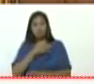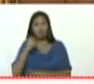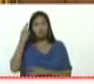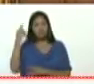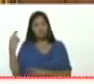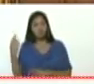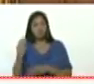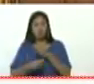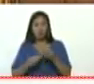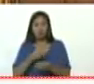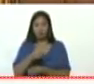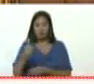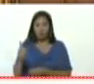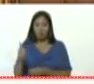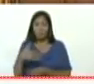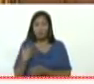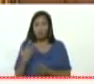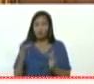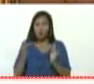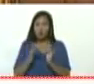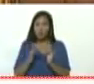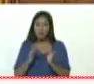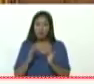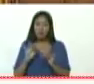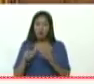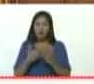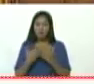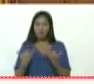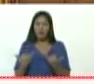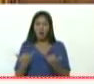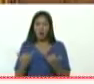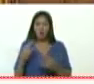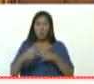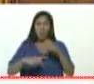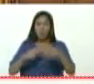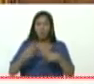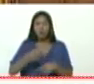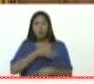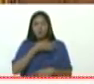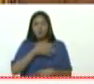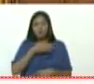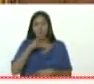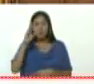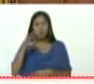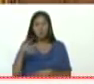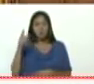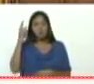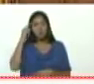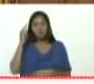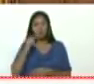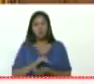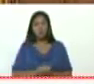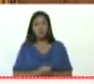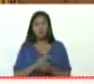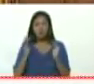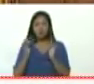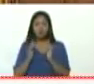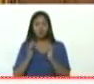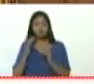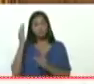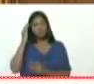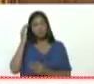hago para poder conectarnos con el proceso social de generación de valores, de generación de conocimiento,